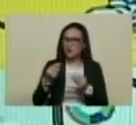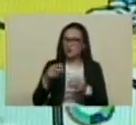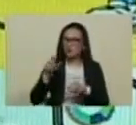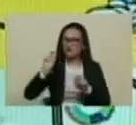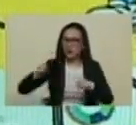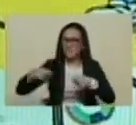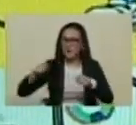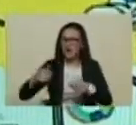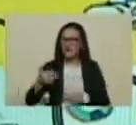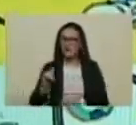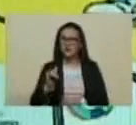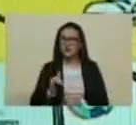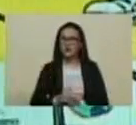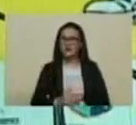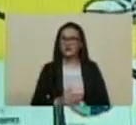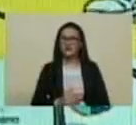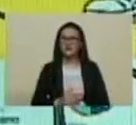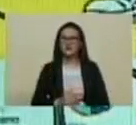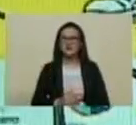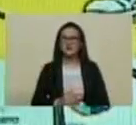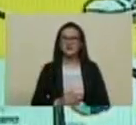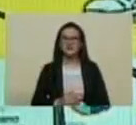El Zapateral.